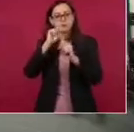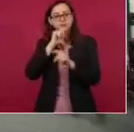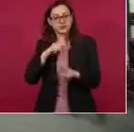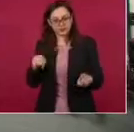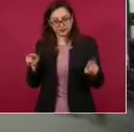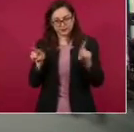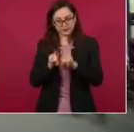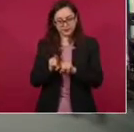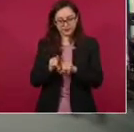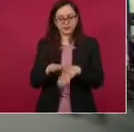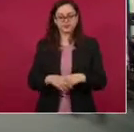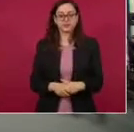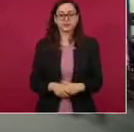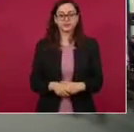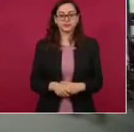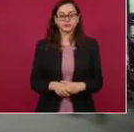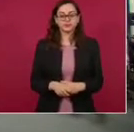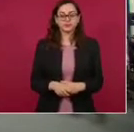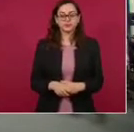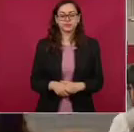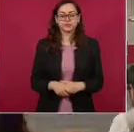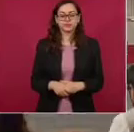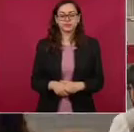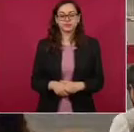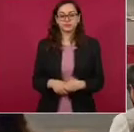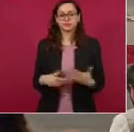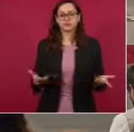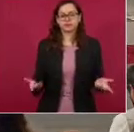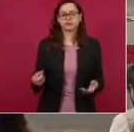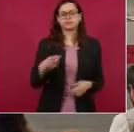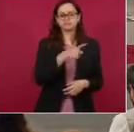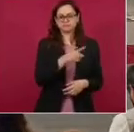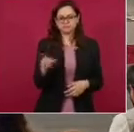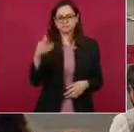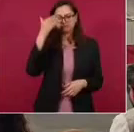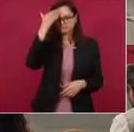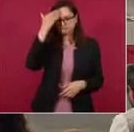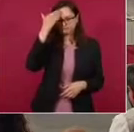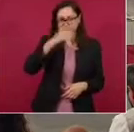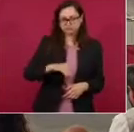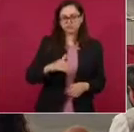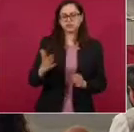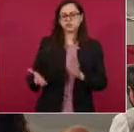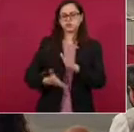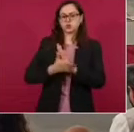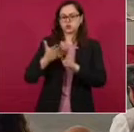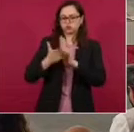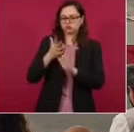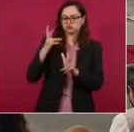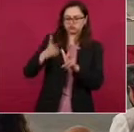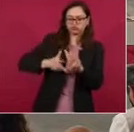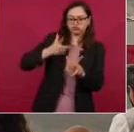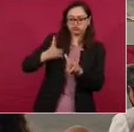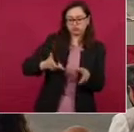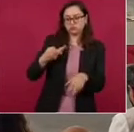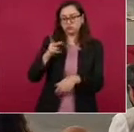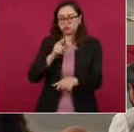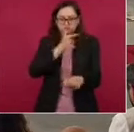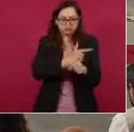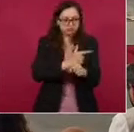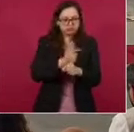En el caso del Tren Maya se desarrolla un intenso salvamento arqueológico en donde tenemos más